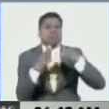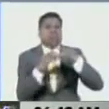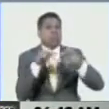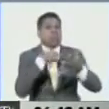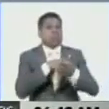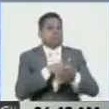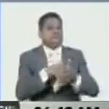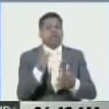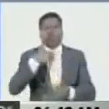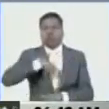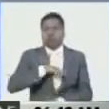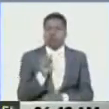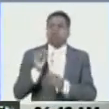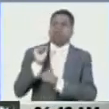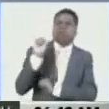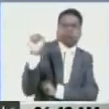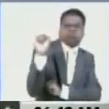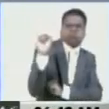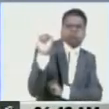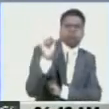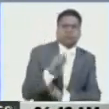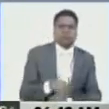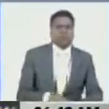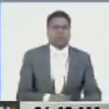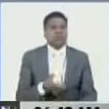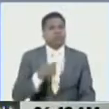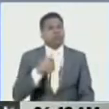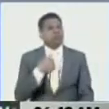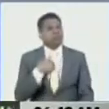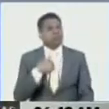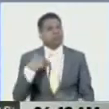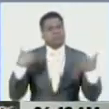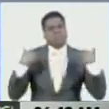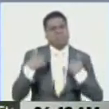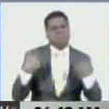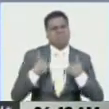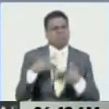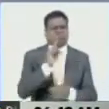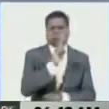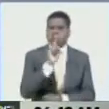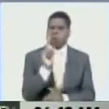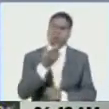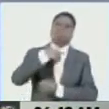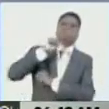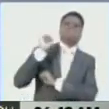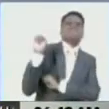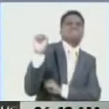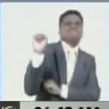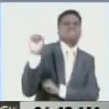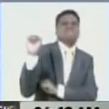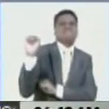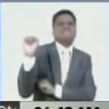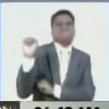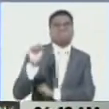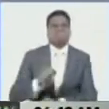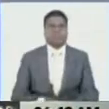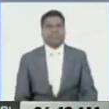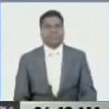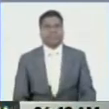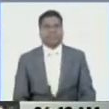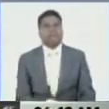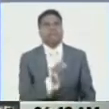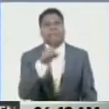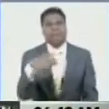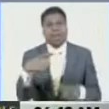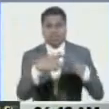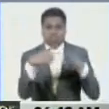estamos contraatacando. Hemos sido víctima de un ataque brutal en contra de nuestra moneda, lo que